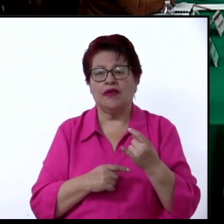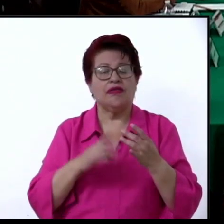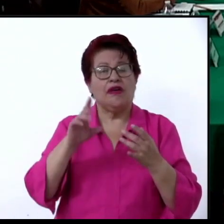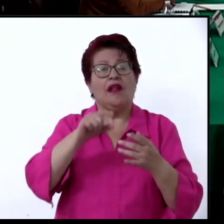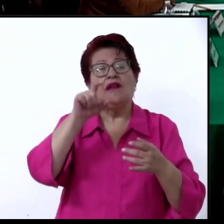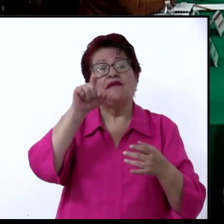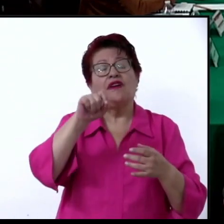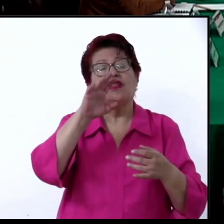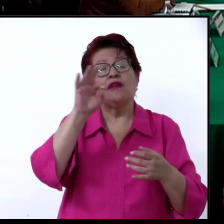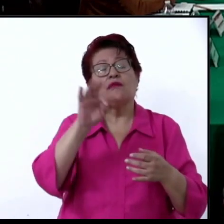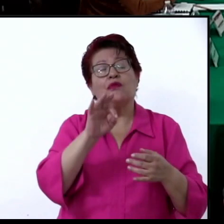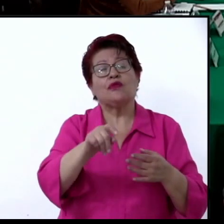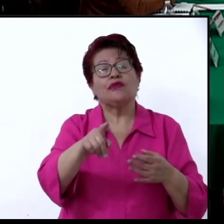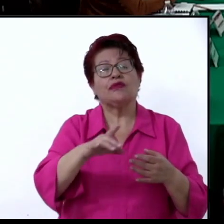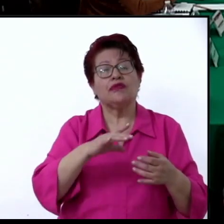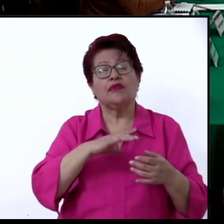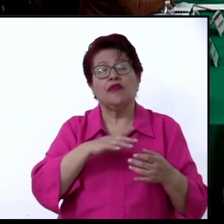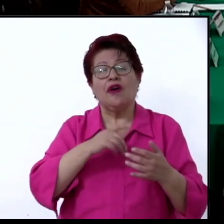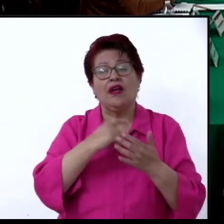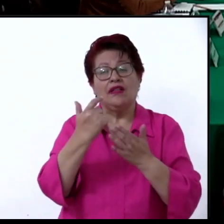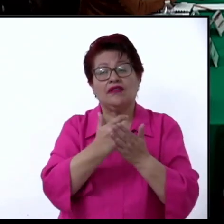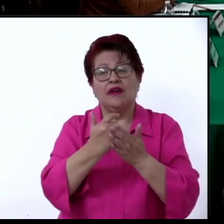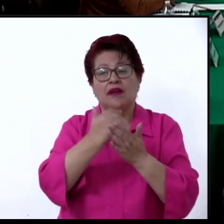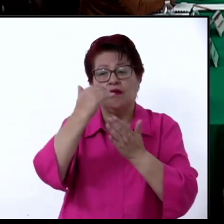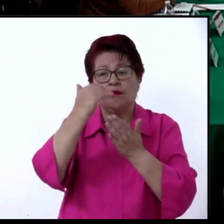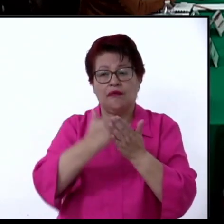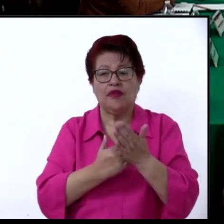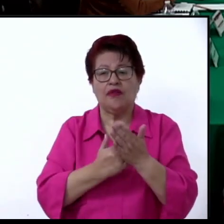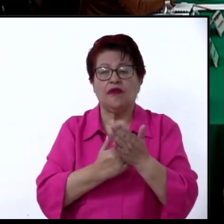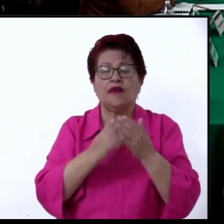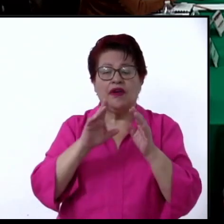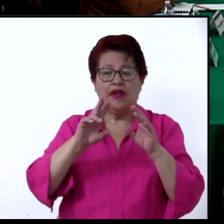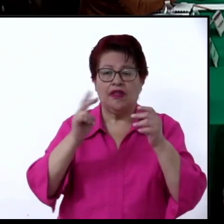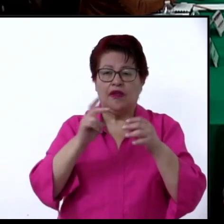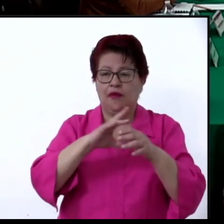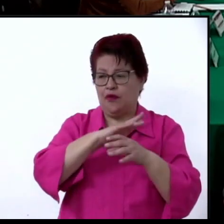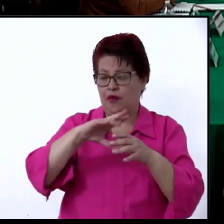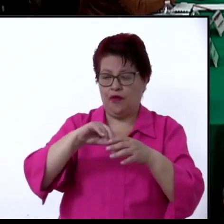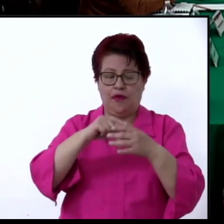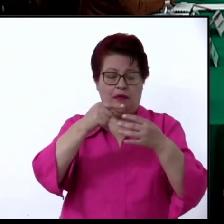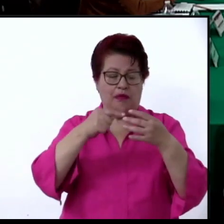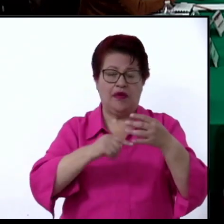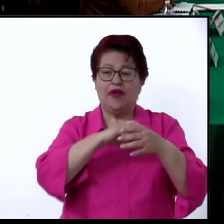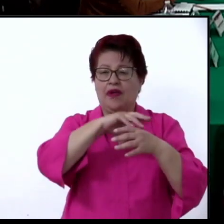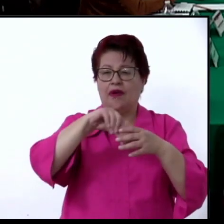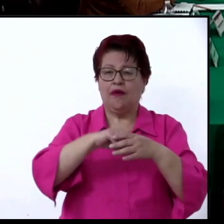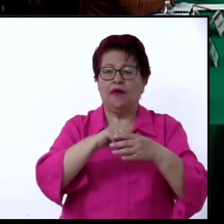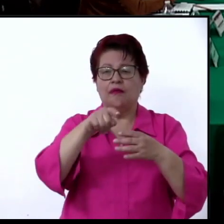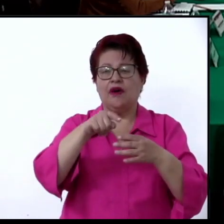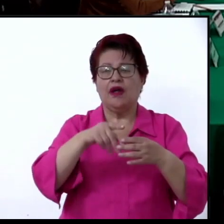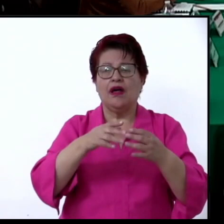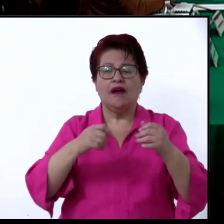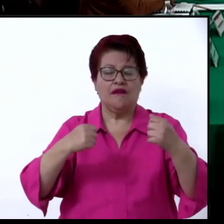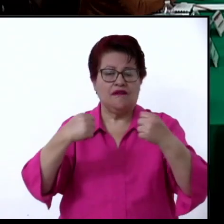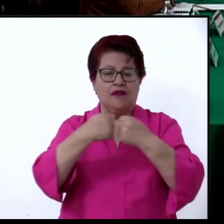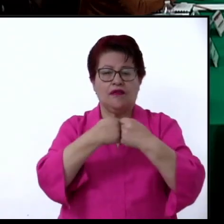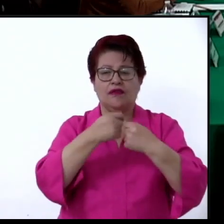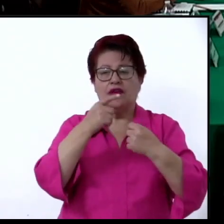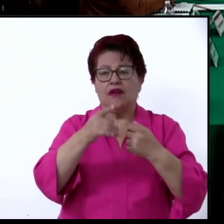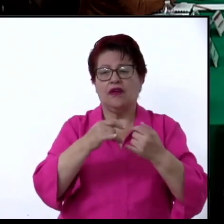del 20% al salario mínimo en términos generales. Será para la frontera y